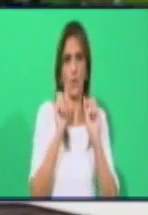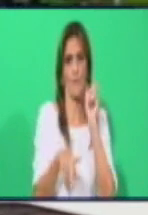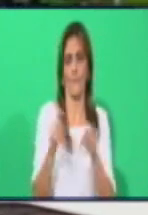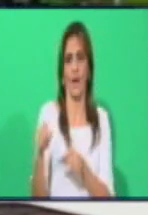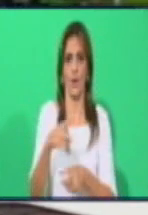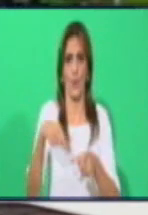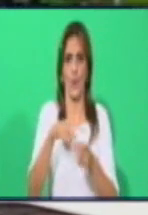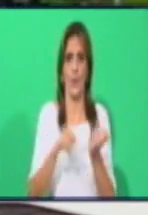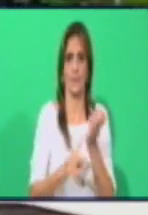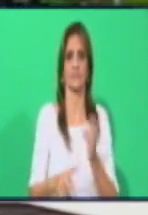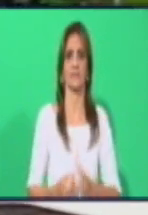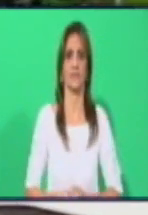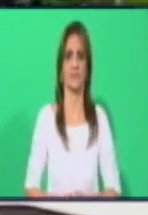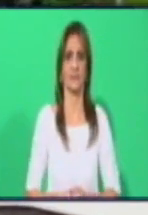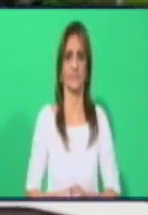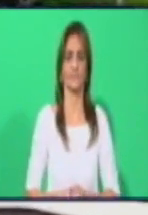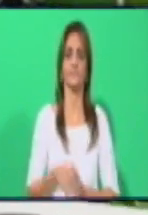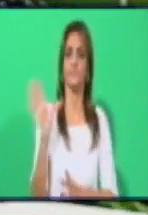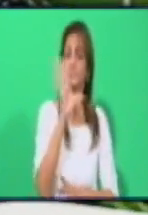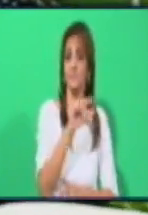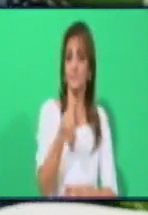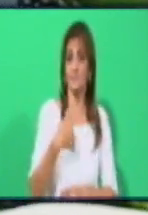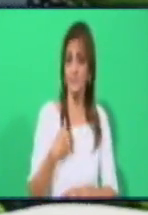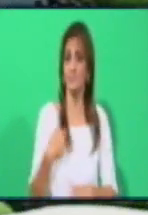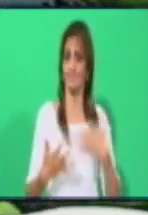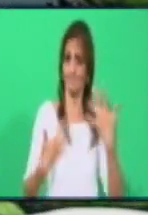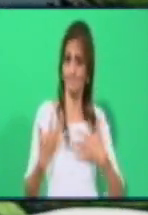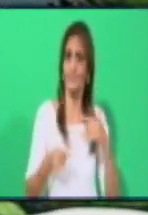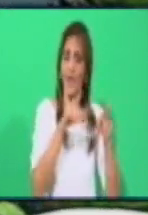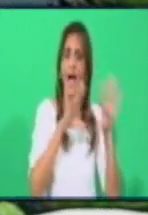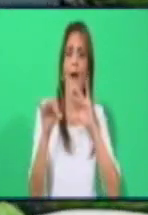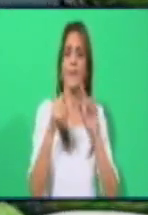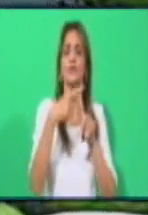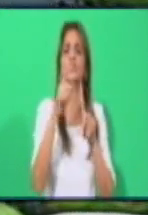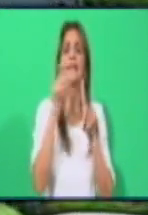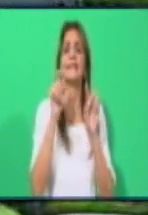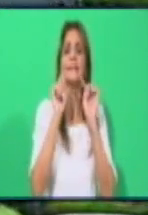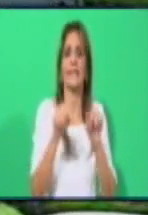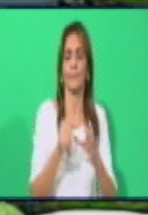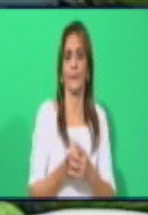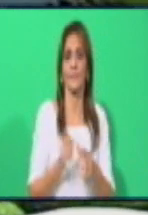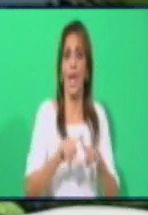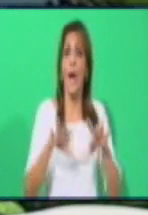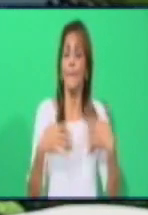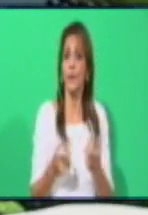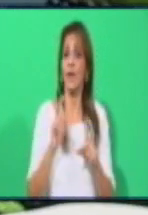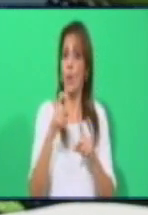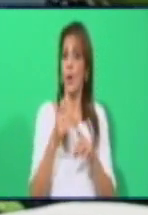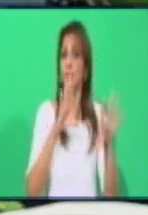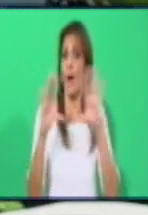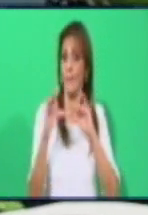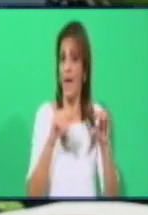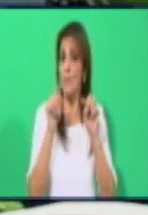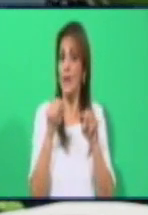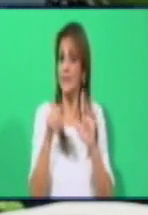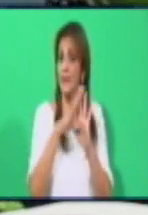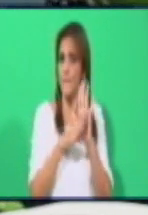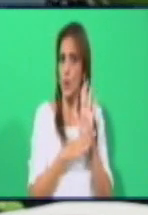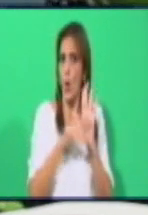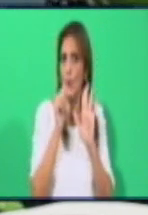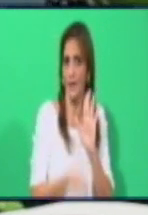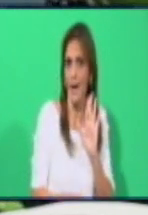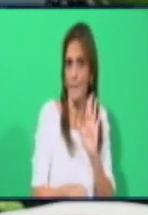que usted haya traído ese tema, porque en este mismo programa, cuando empezamos a abordar lo relacionado con la tarea de ordenamiento, estuvieron acá